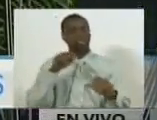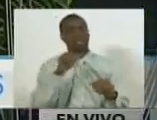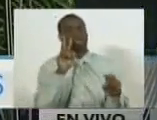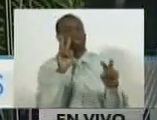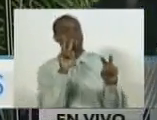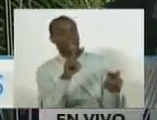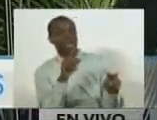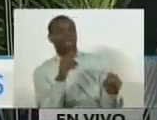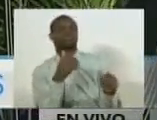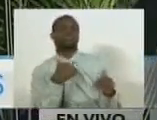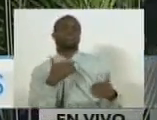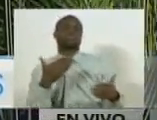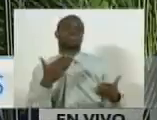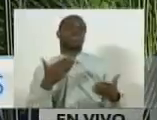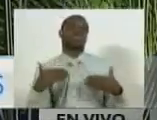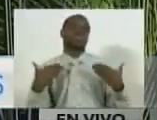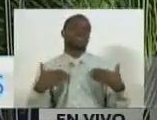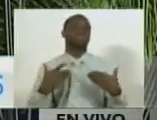la...